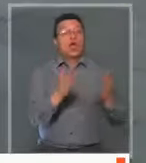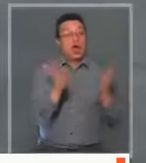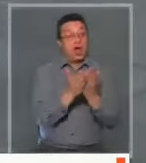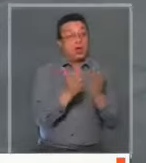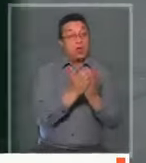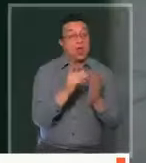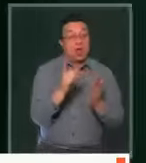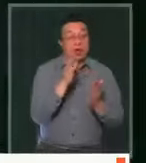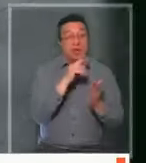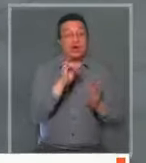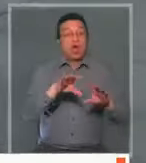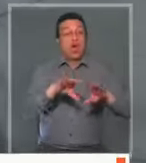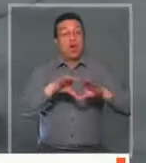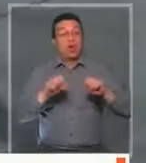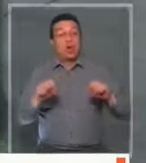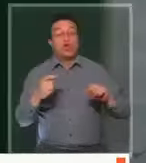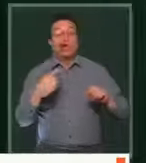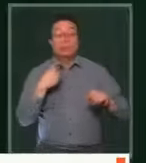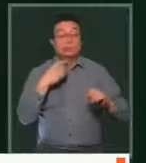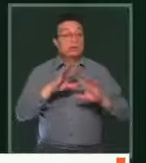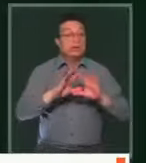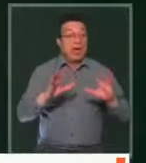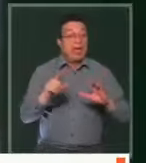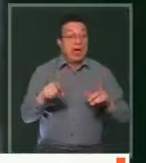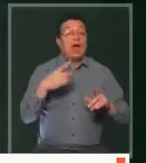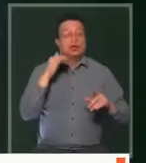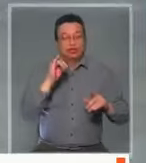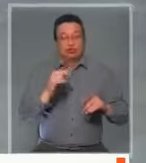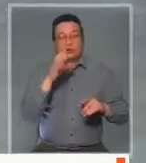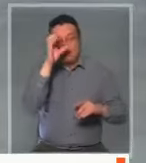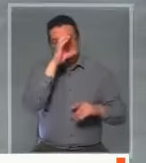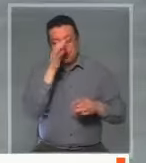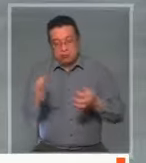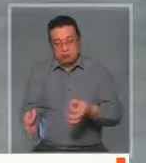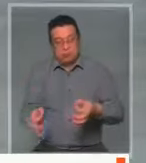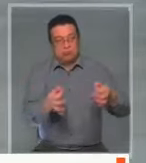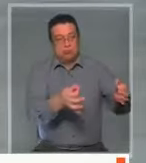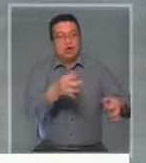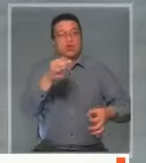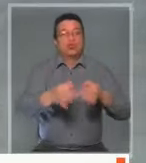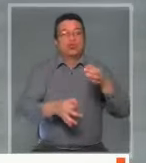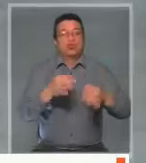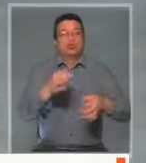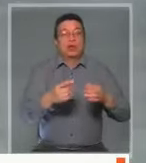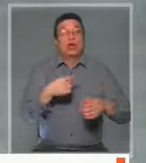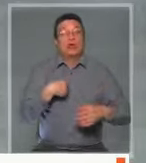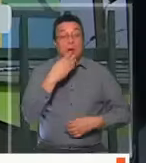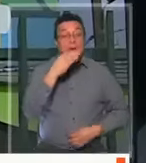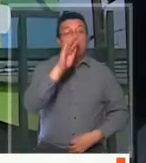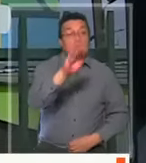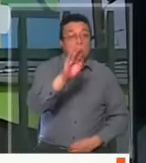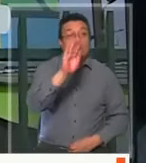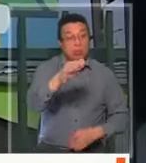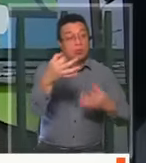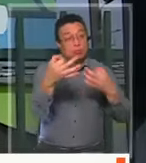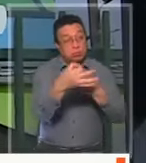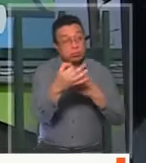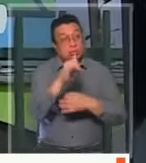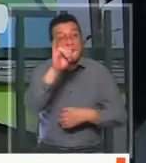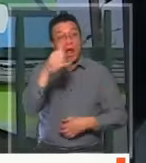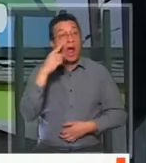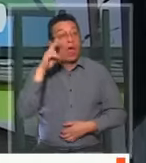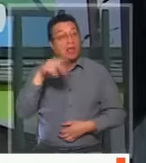ni llegar a un acuerdo por perjuicio, buscarán llevar los antecedentes a la justicia. Pese a nuestra insistencia por tener una versión del jardín